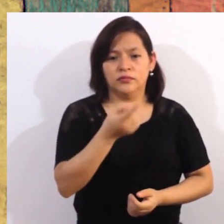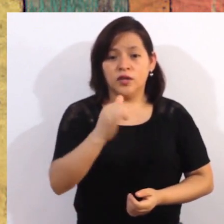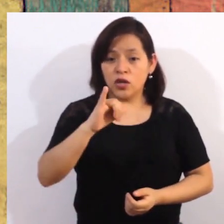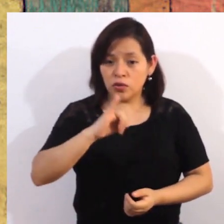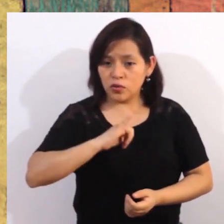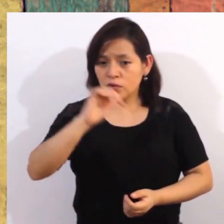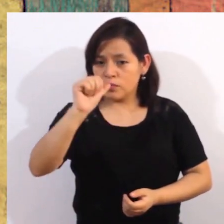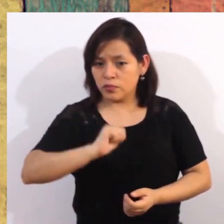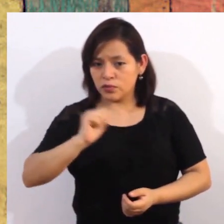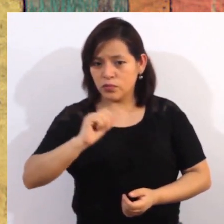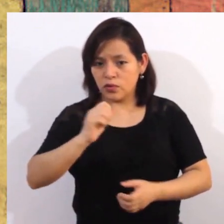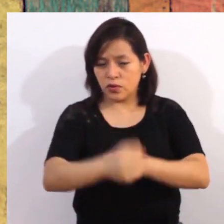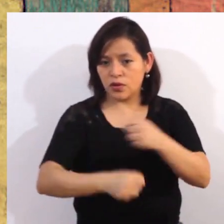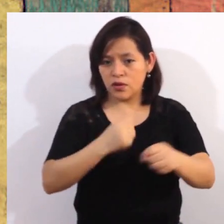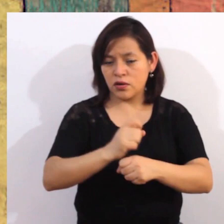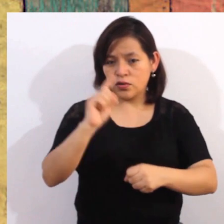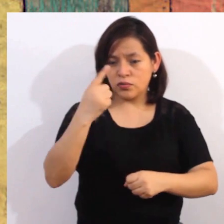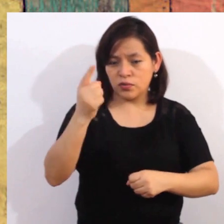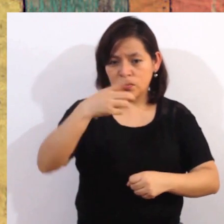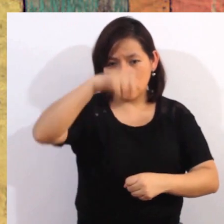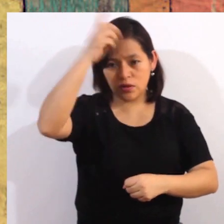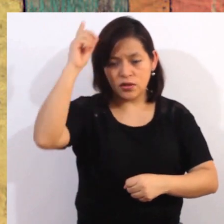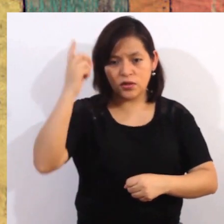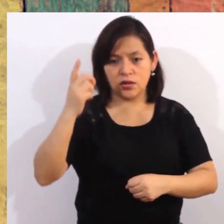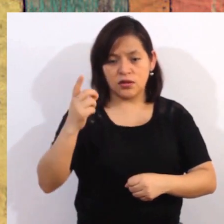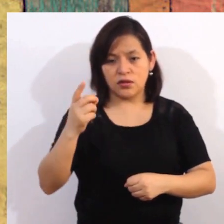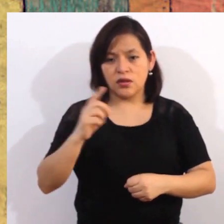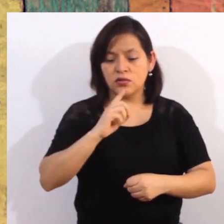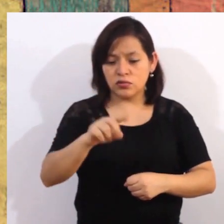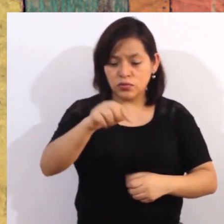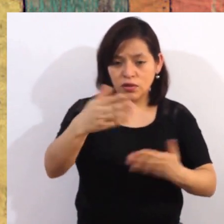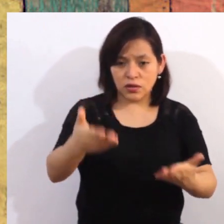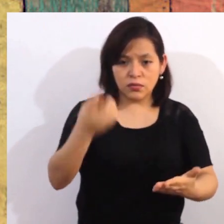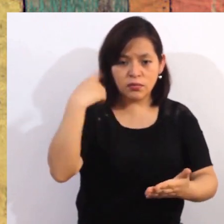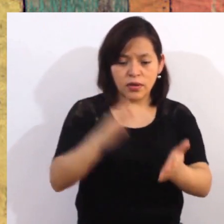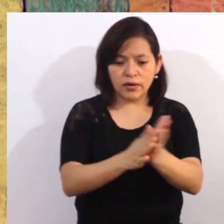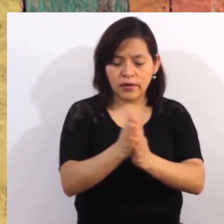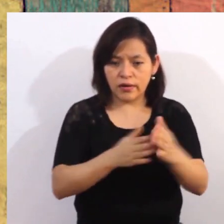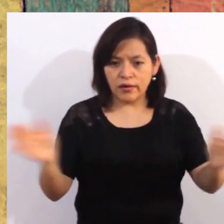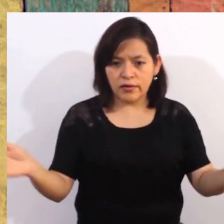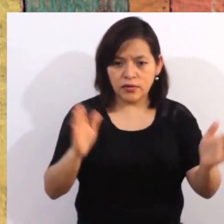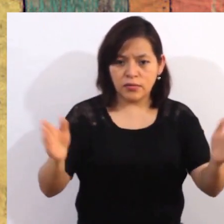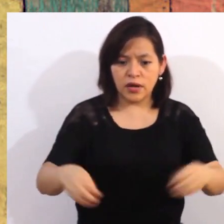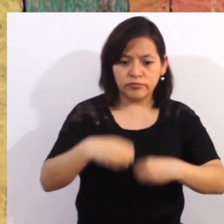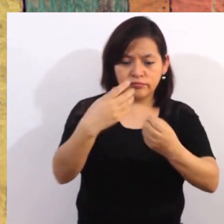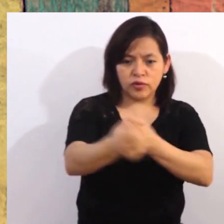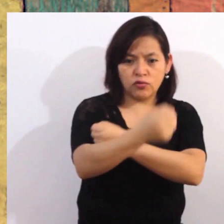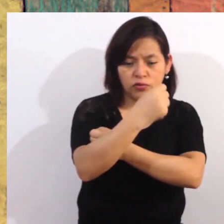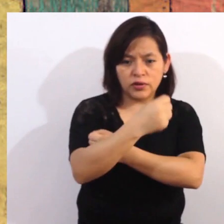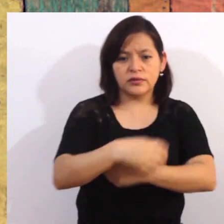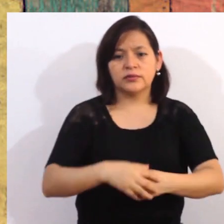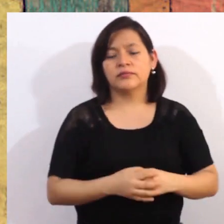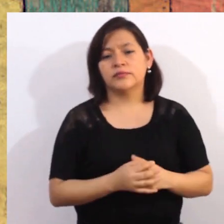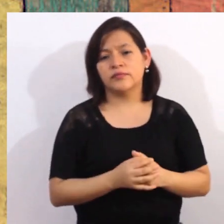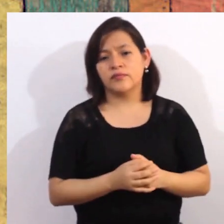Dice, y yo mismo en el año primero de Daniel, el Medo, estuve para animarlo y fortalecerlo. Está haciendo